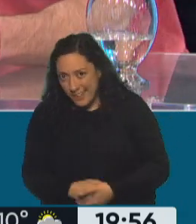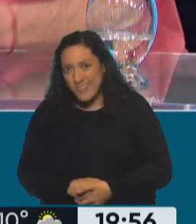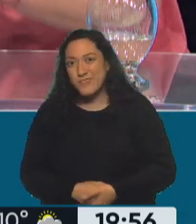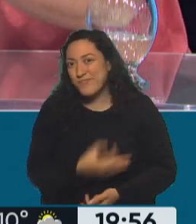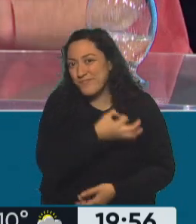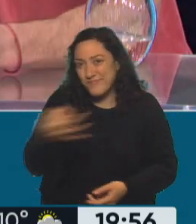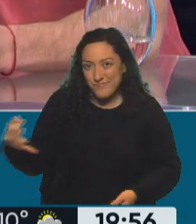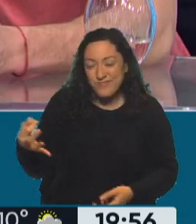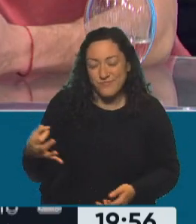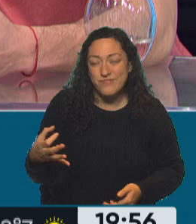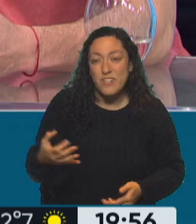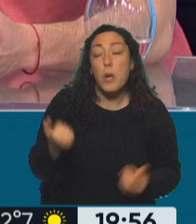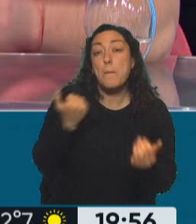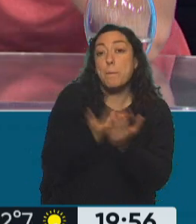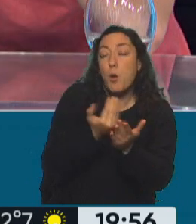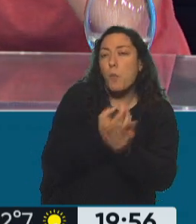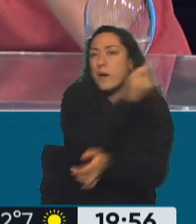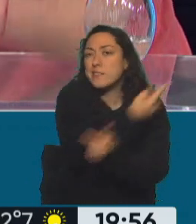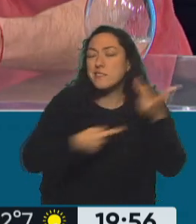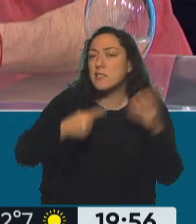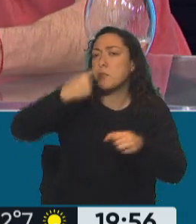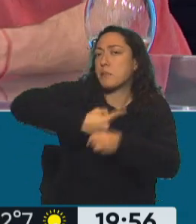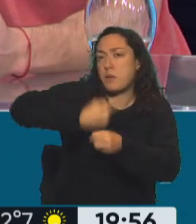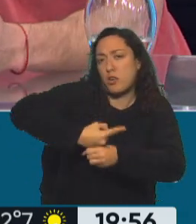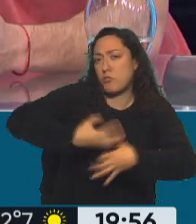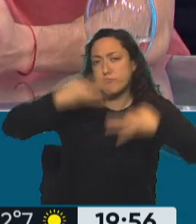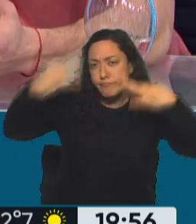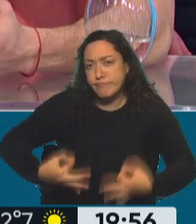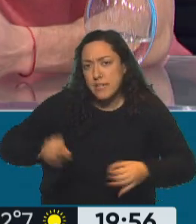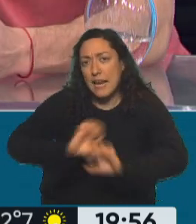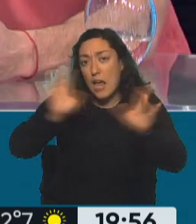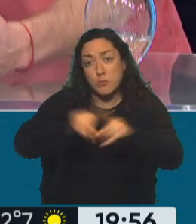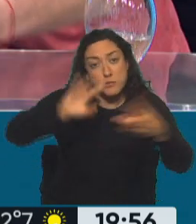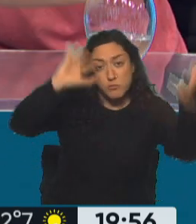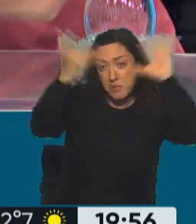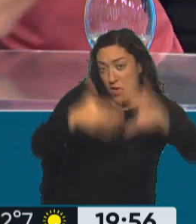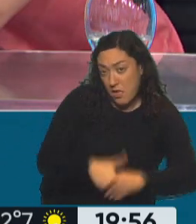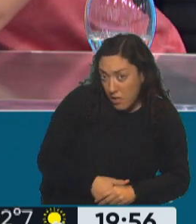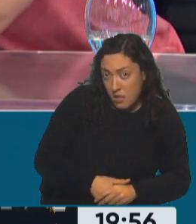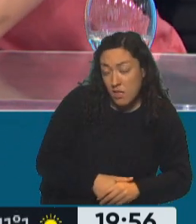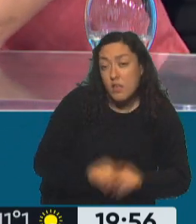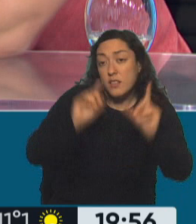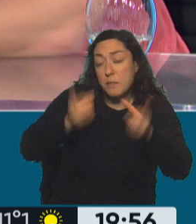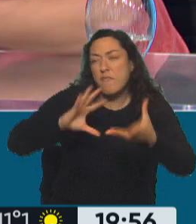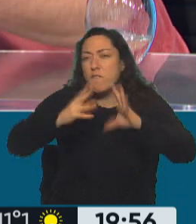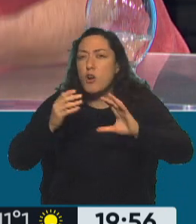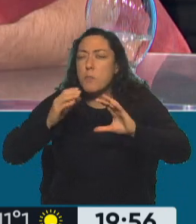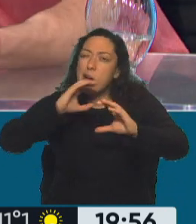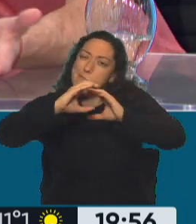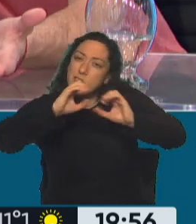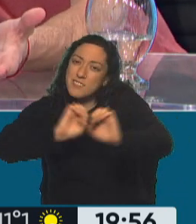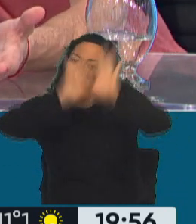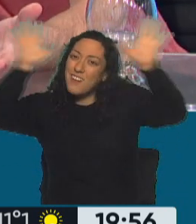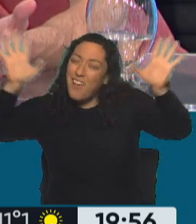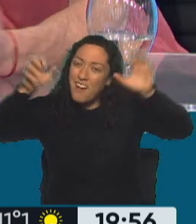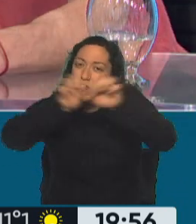Me parece que primero tiene que haber propuestas y tiene que haber propuestas concretas, que es lo que tiene Milei, y después tenés que ver cómo lo podés comunicar de la manera más posible para